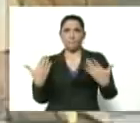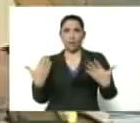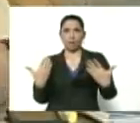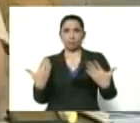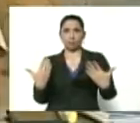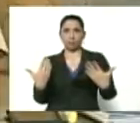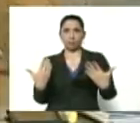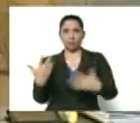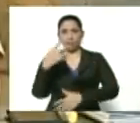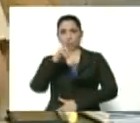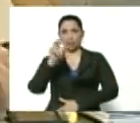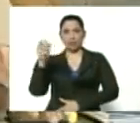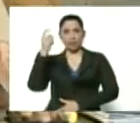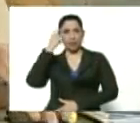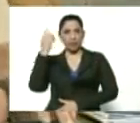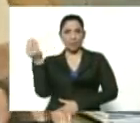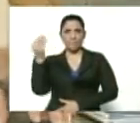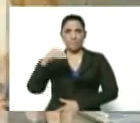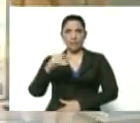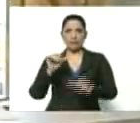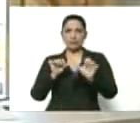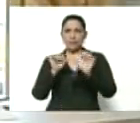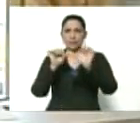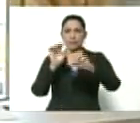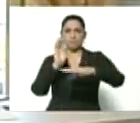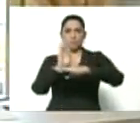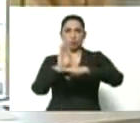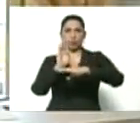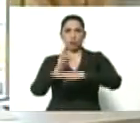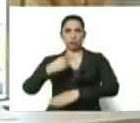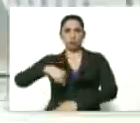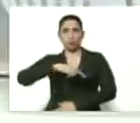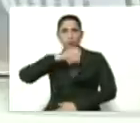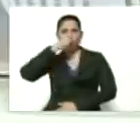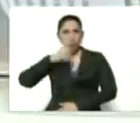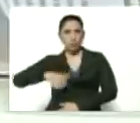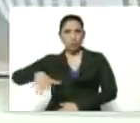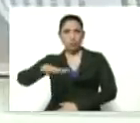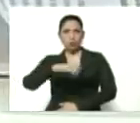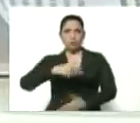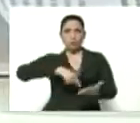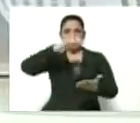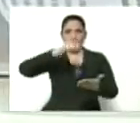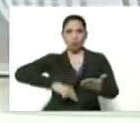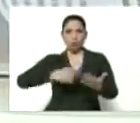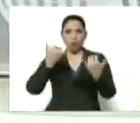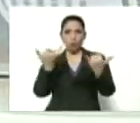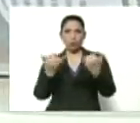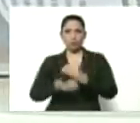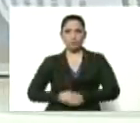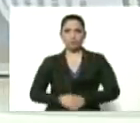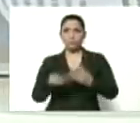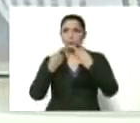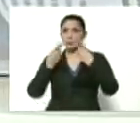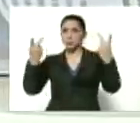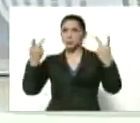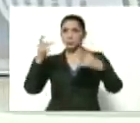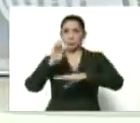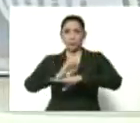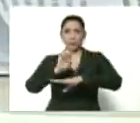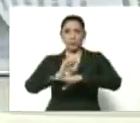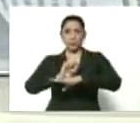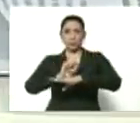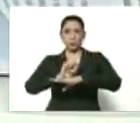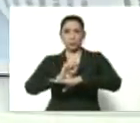30 días más para seguir protegiendo a nuestro pueblo. Procedo a firmar decreto de alarma